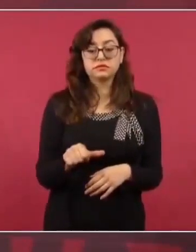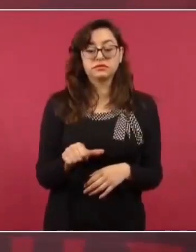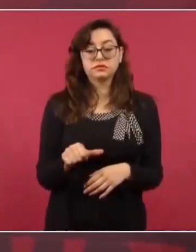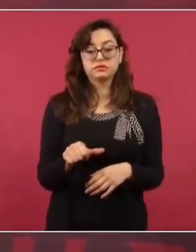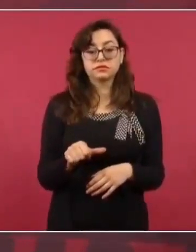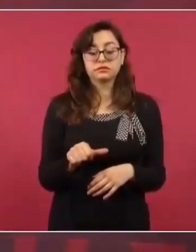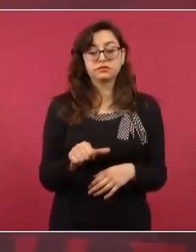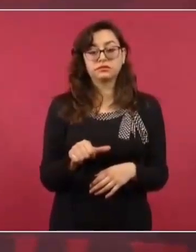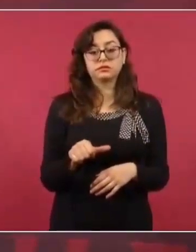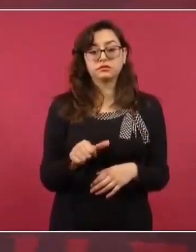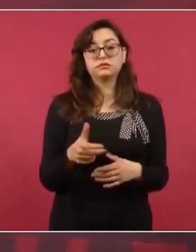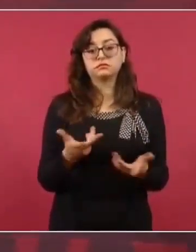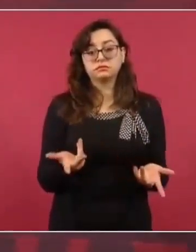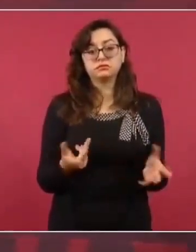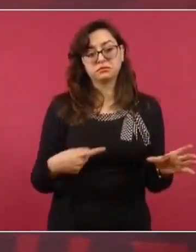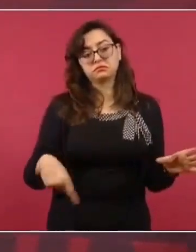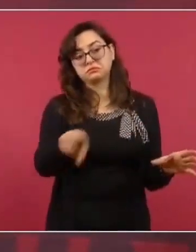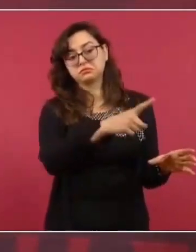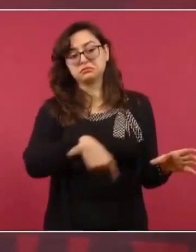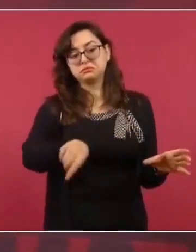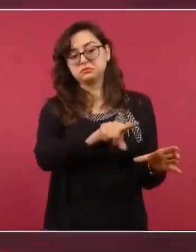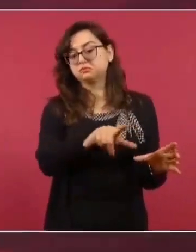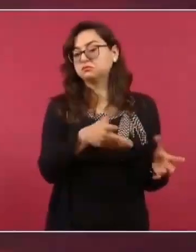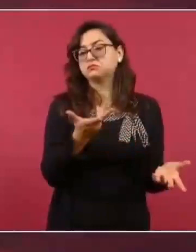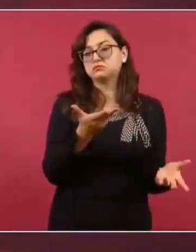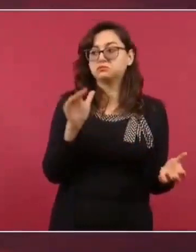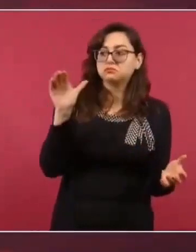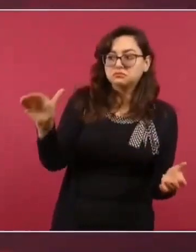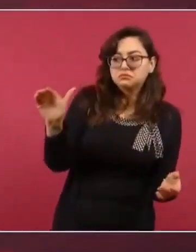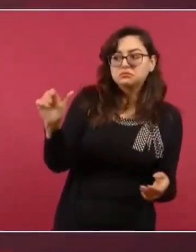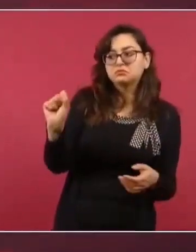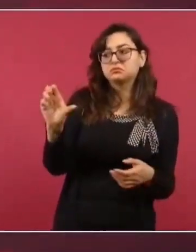anunciado, van a presentar una controversia